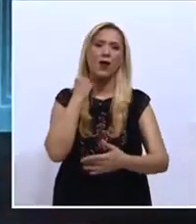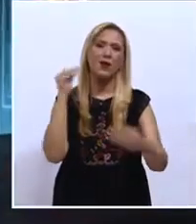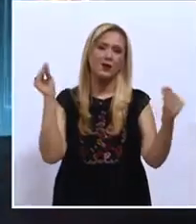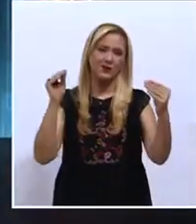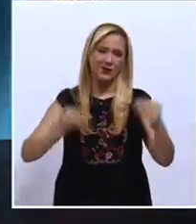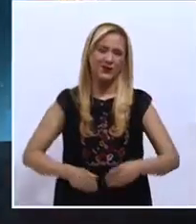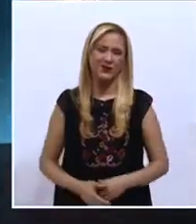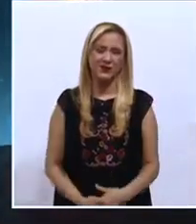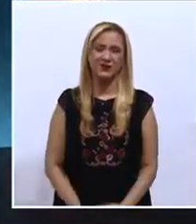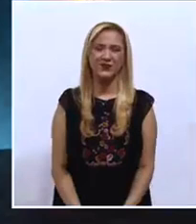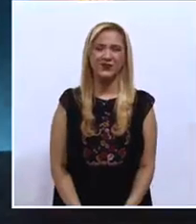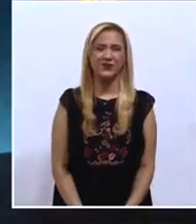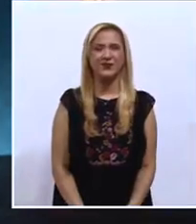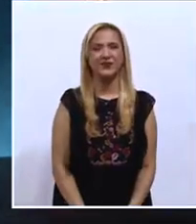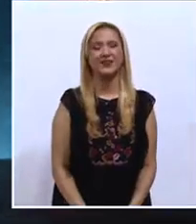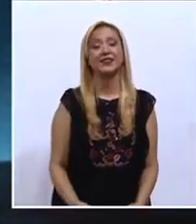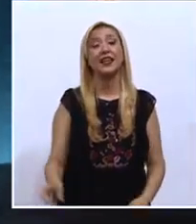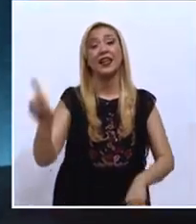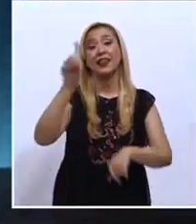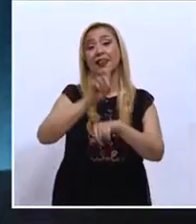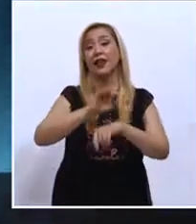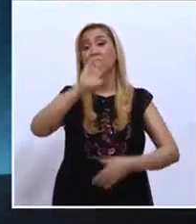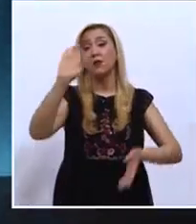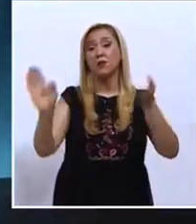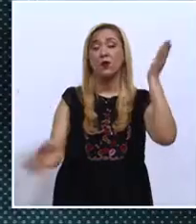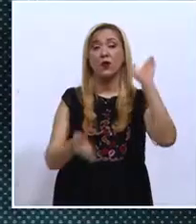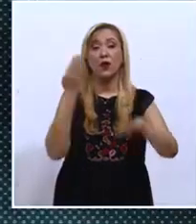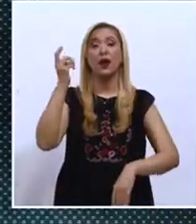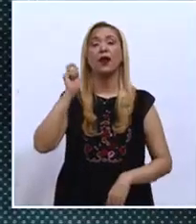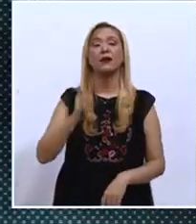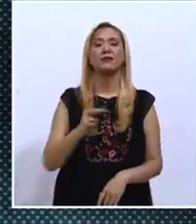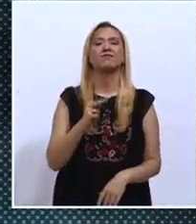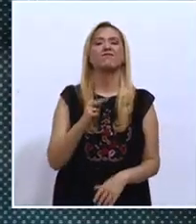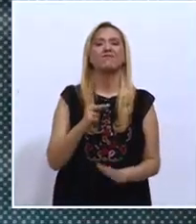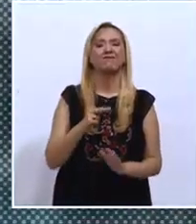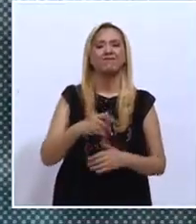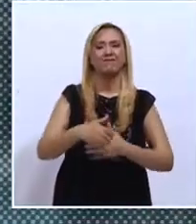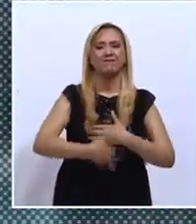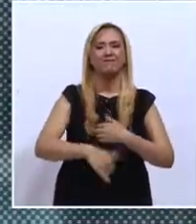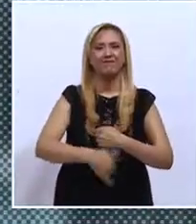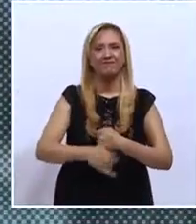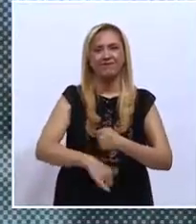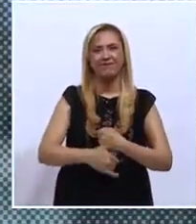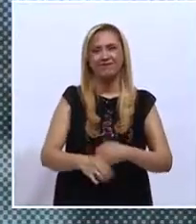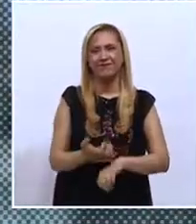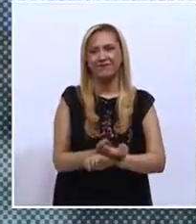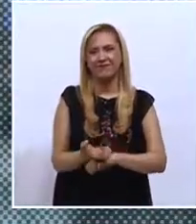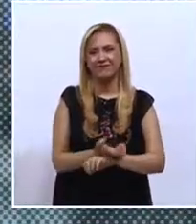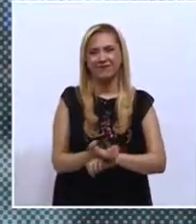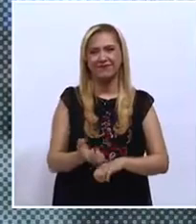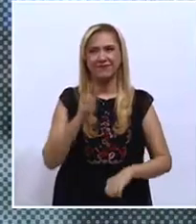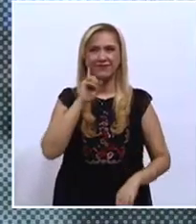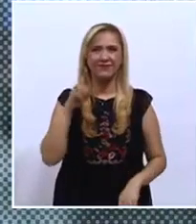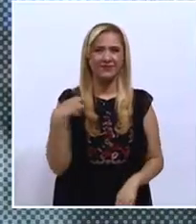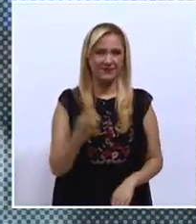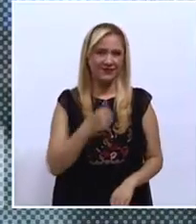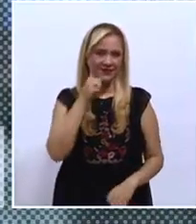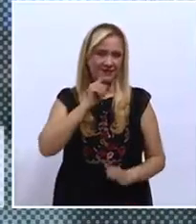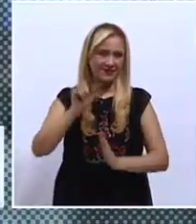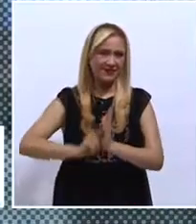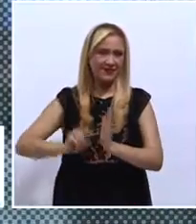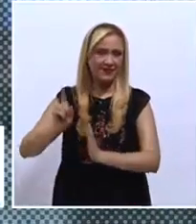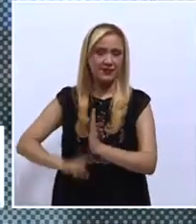Y en otros temas, en el marco del Día Mundial de la Higiene Menstrual, que se conmemora este 28 de mayo, la Asociación Mexicana